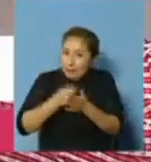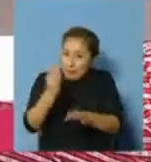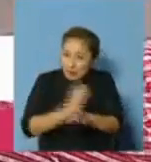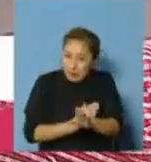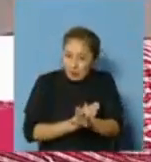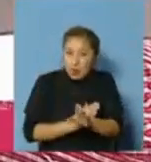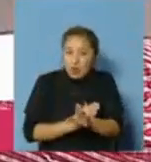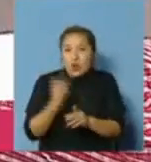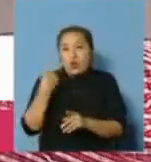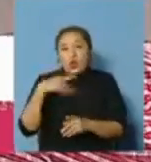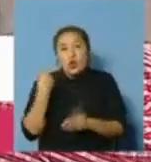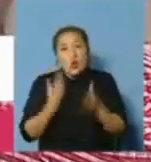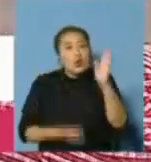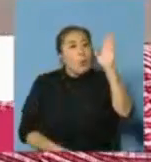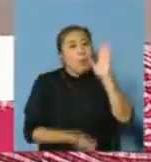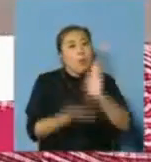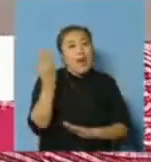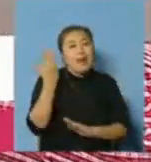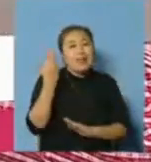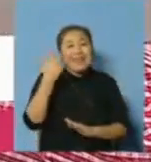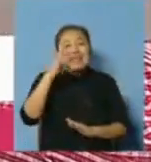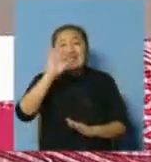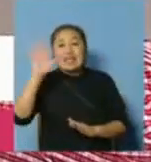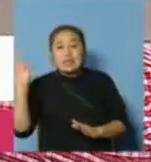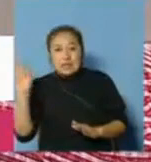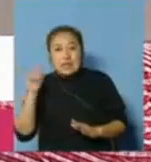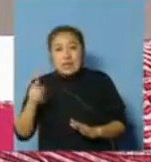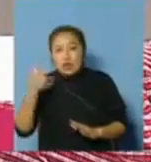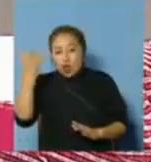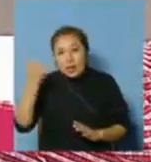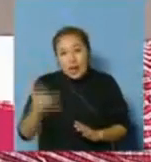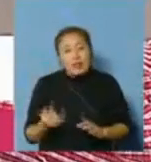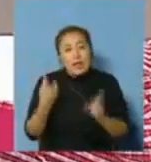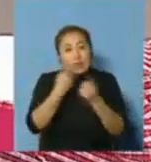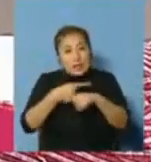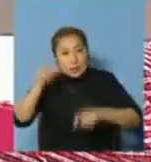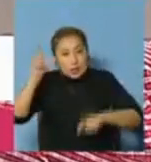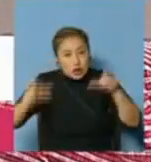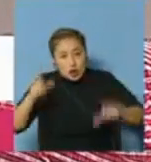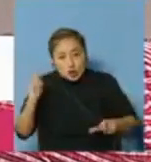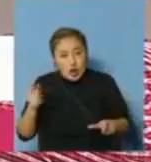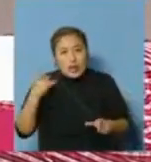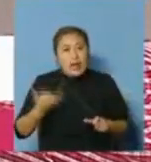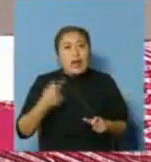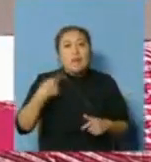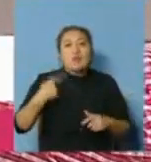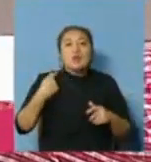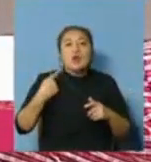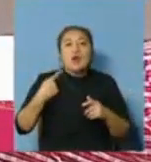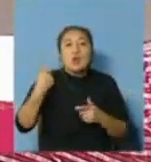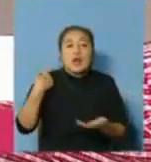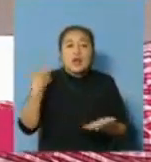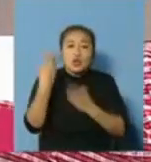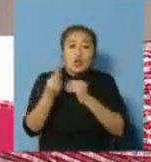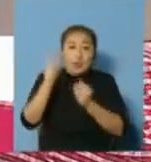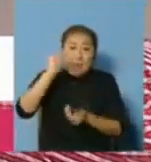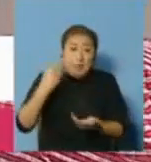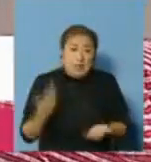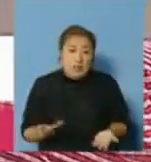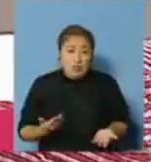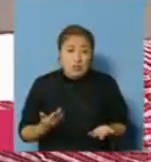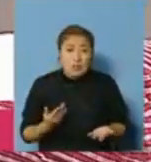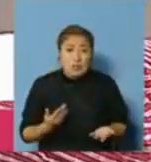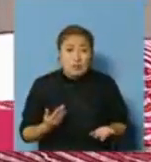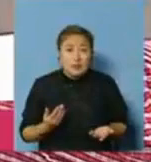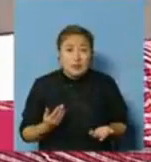y cuando superaban los 300 kilowatt que habían casos tenían un subsidio menor pero tenían subsidio